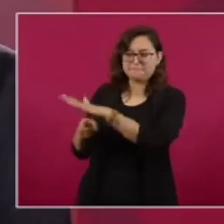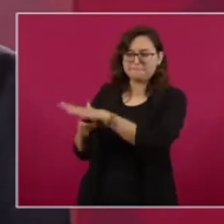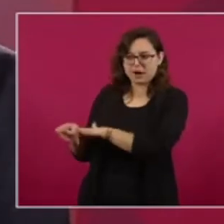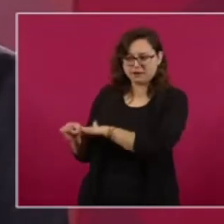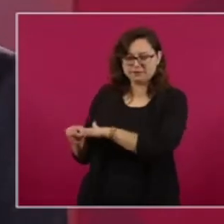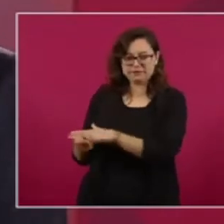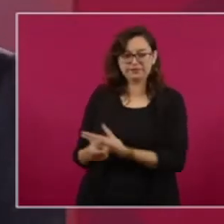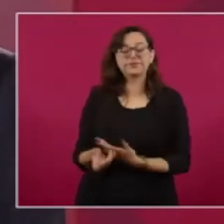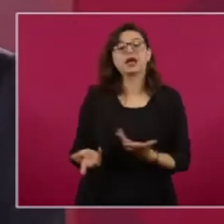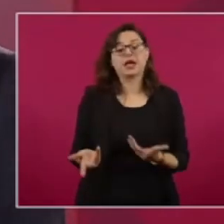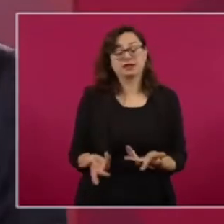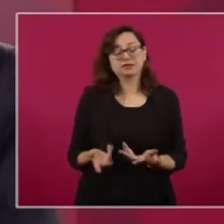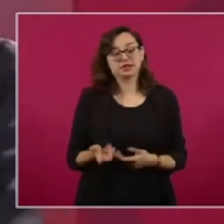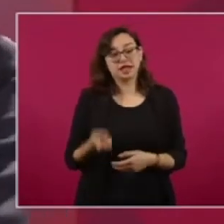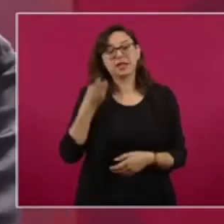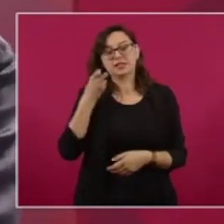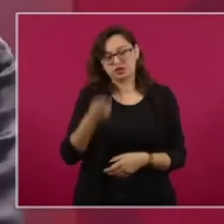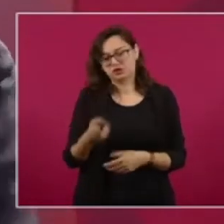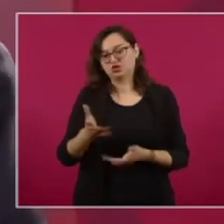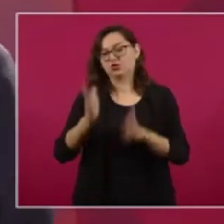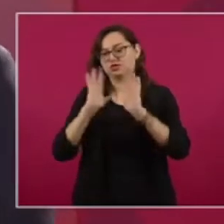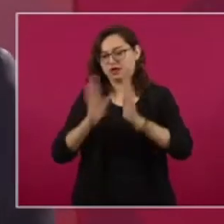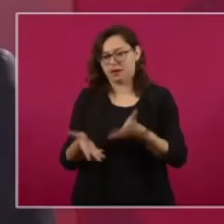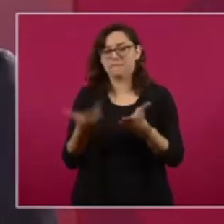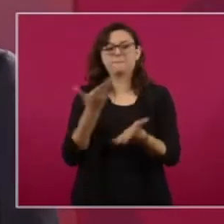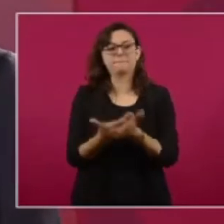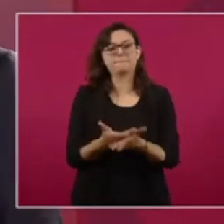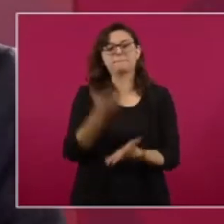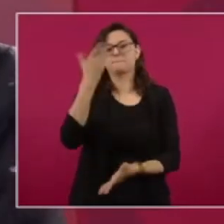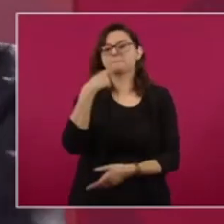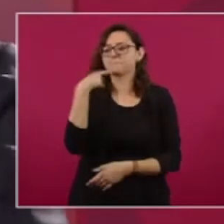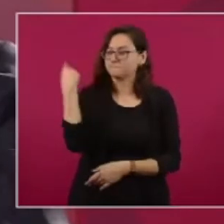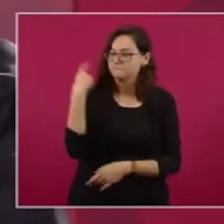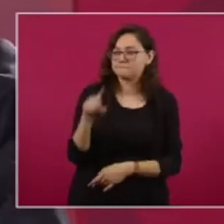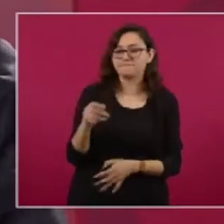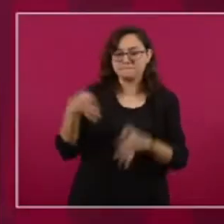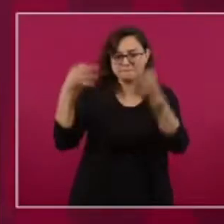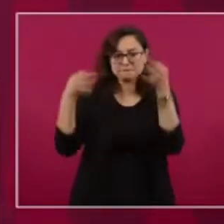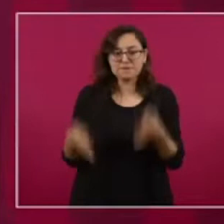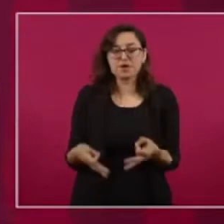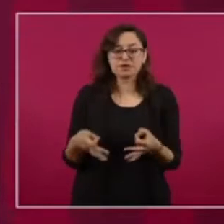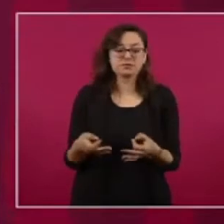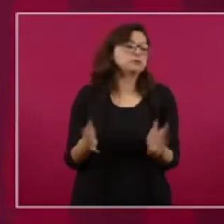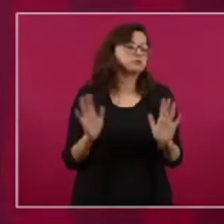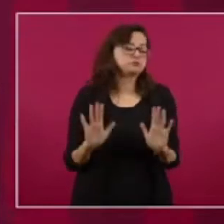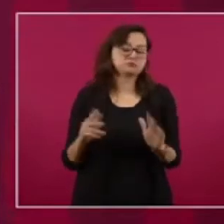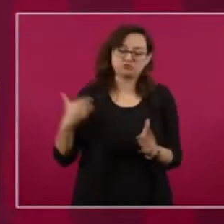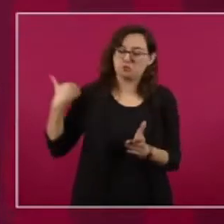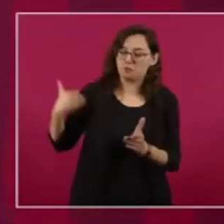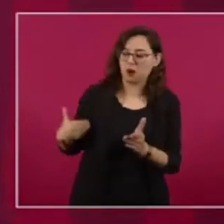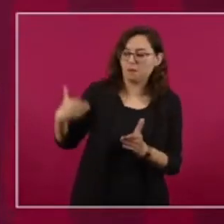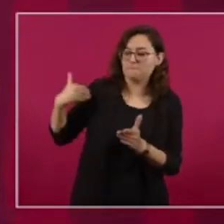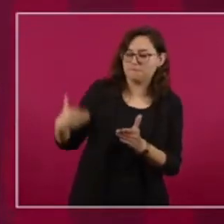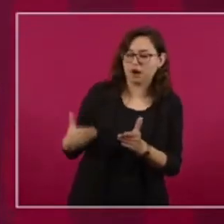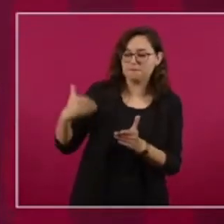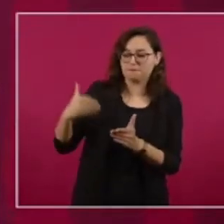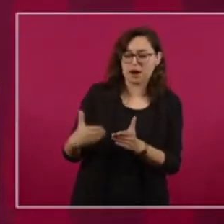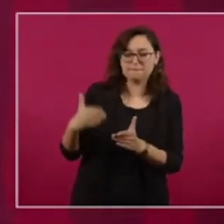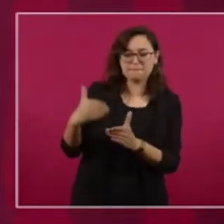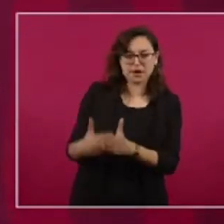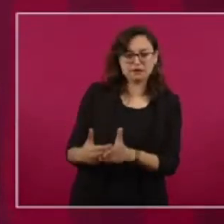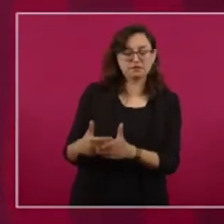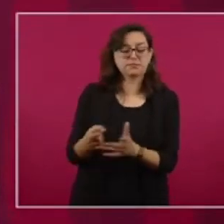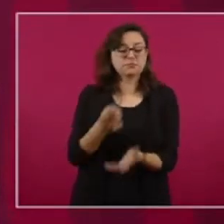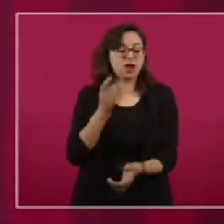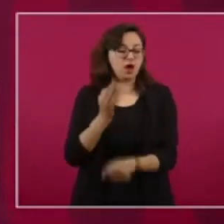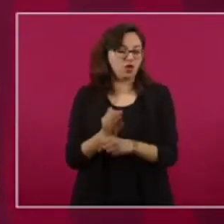denuncia en la fiscalía. Eso es lo que va hasta ahora y pues